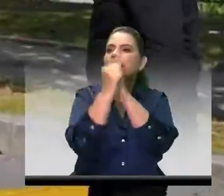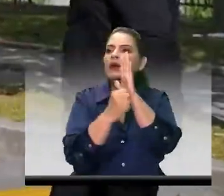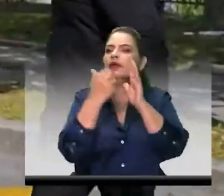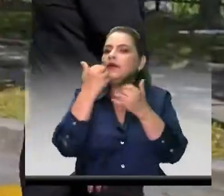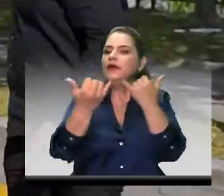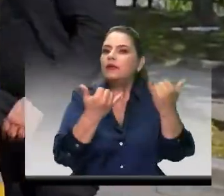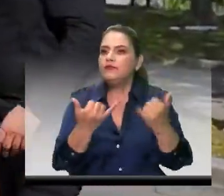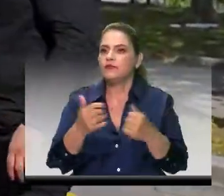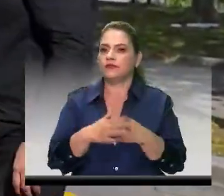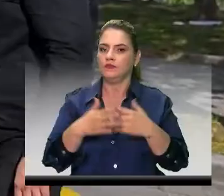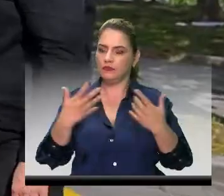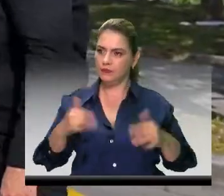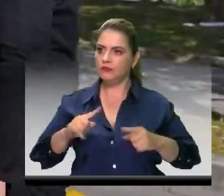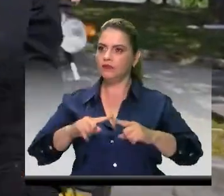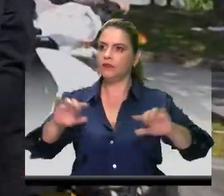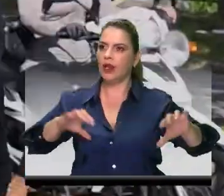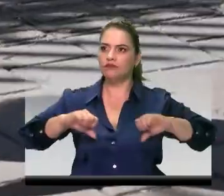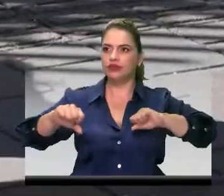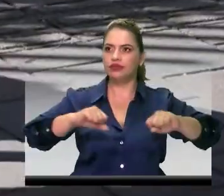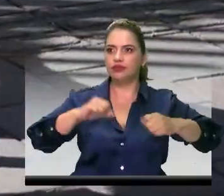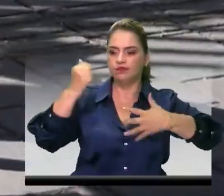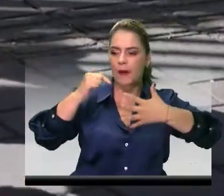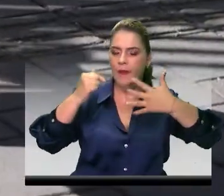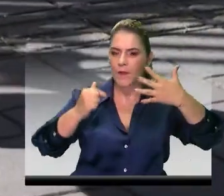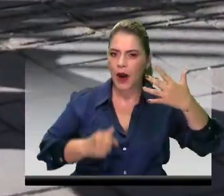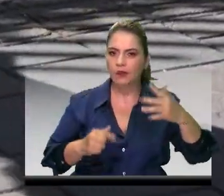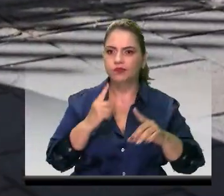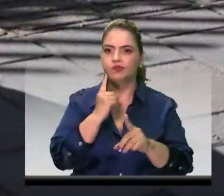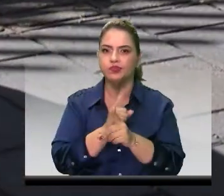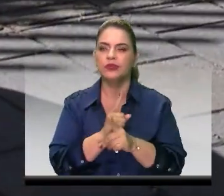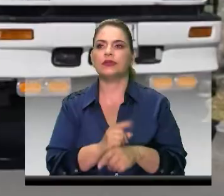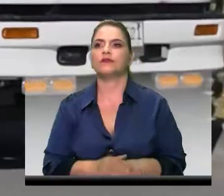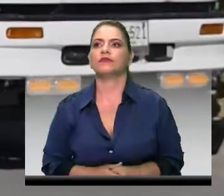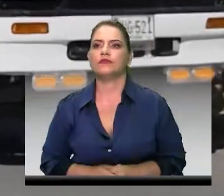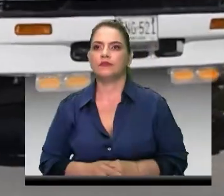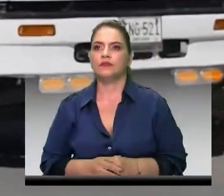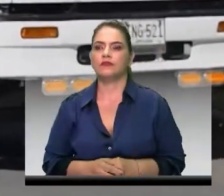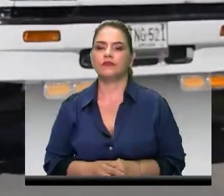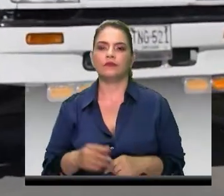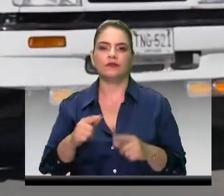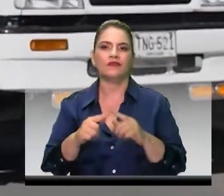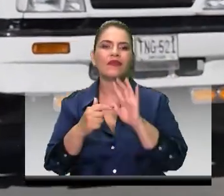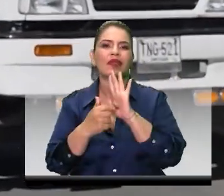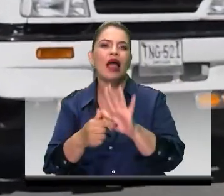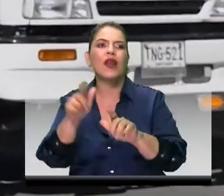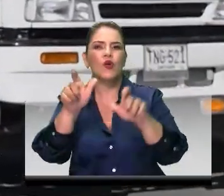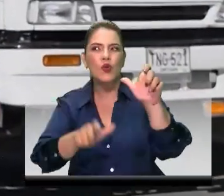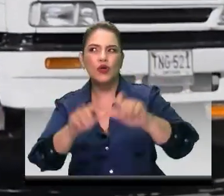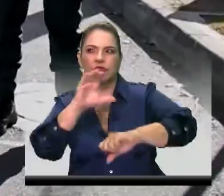venimos realizando unos operativos con eficacia y eficiencia, donde se han generado capturas.